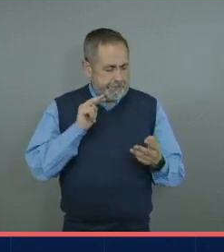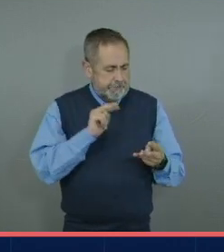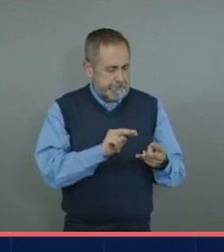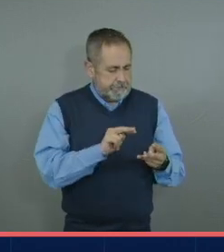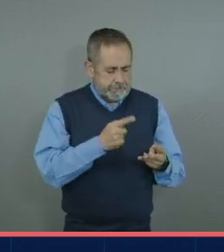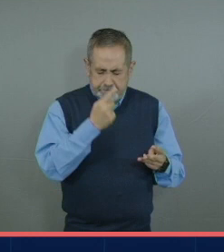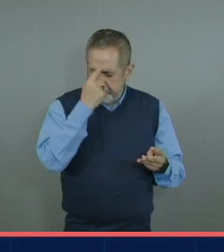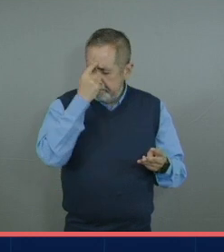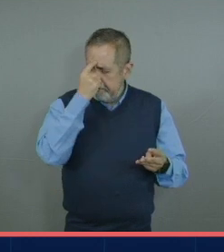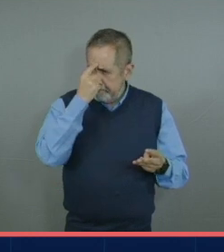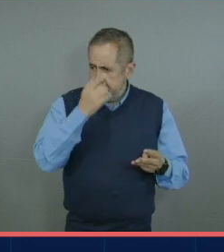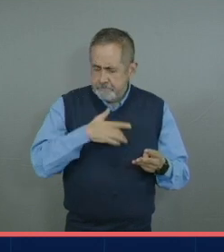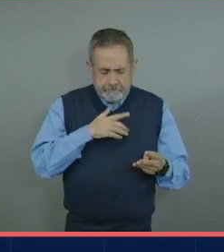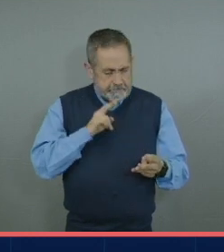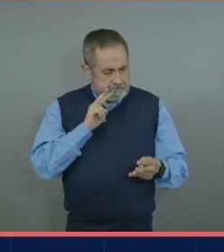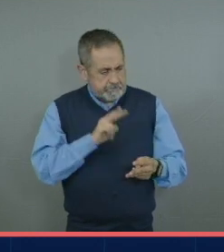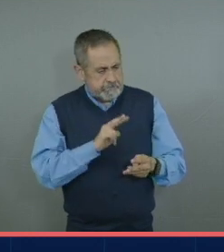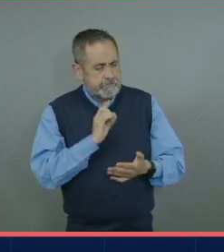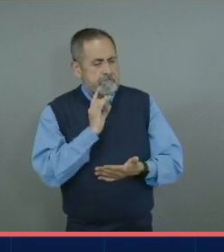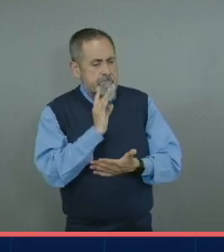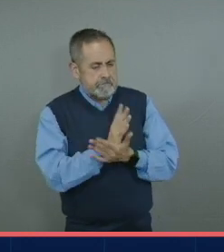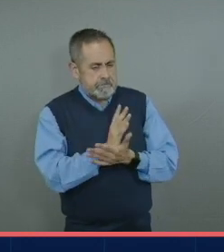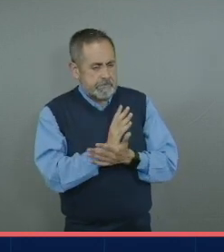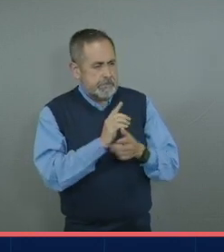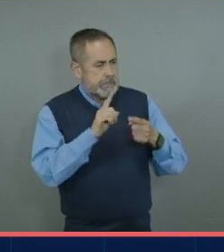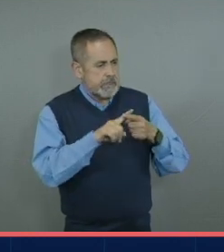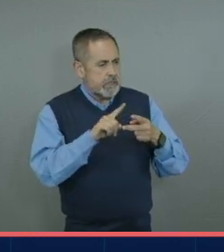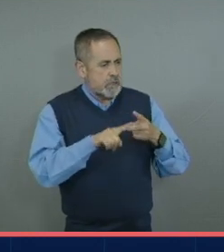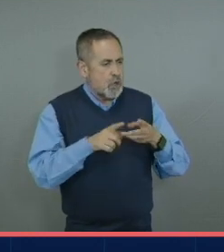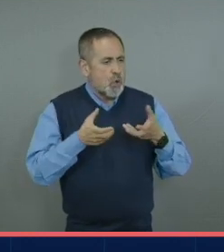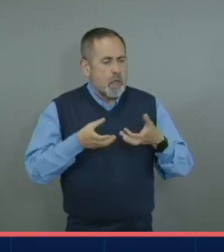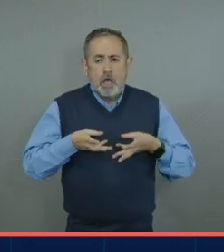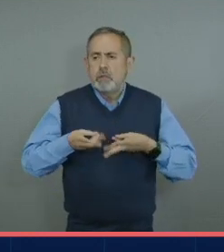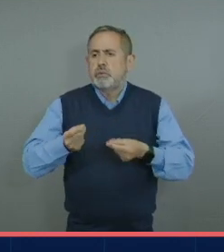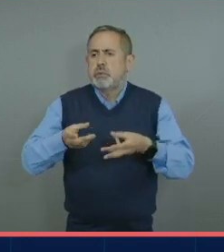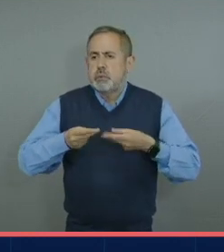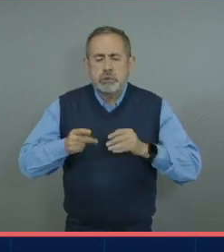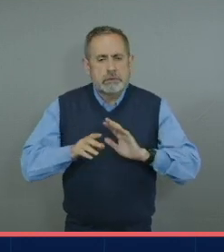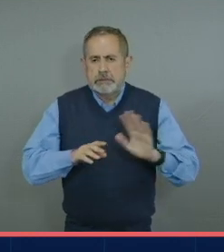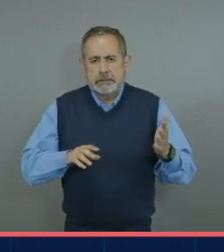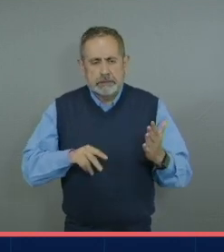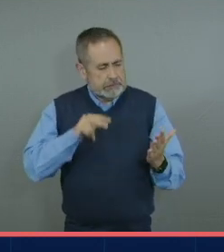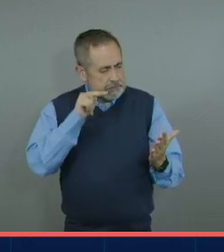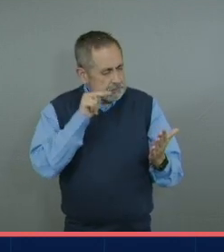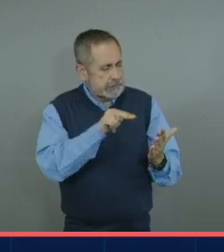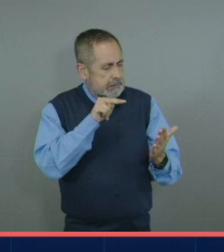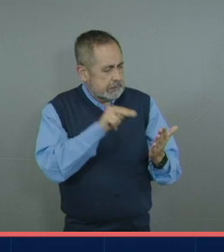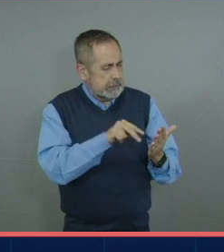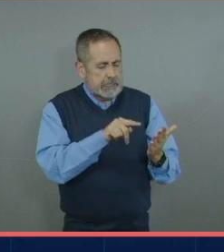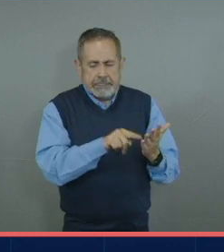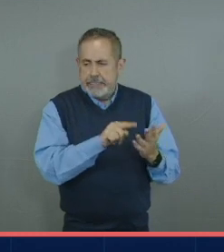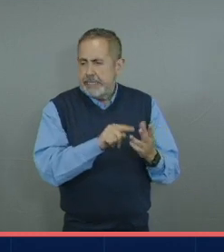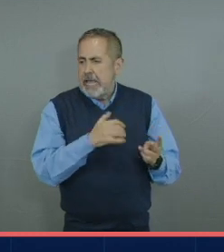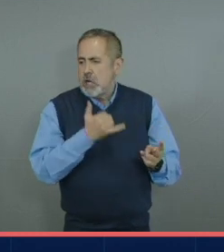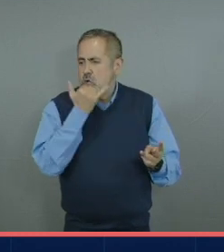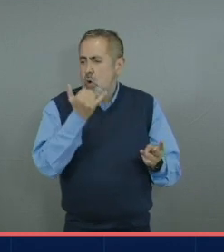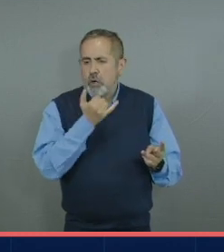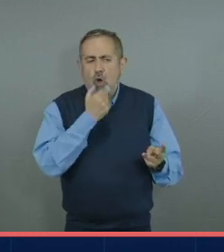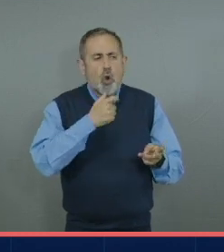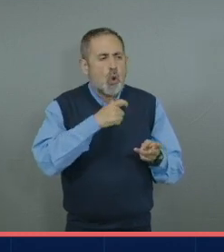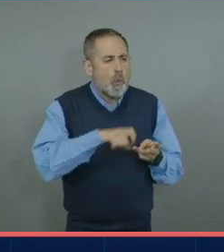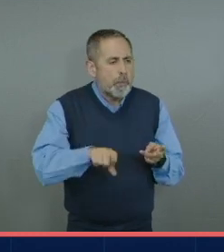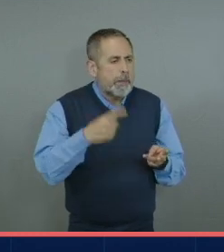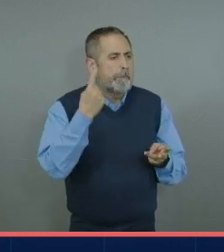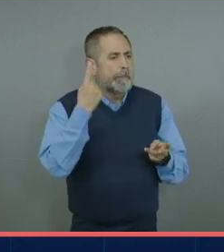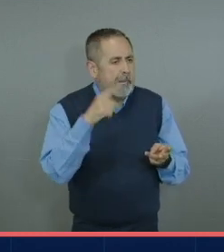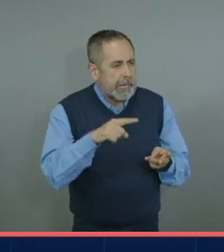amor, pues de la vista también nace la disciplina financiera. Y como tú vas a estar viendo el error que cometiste en la tienda,